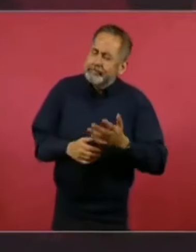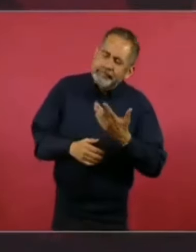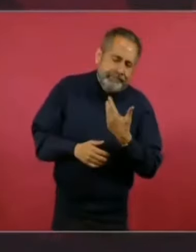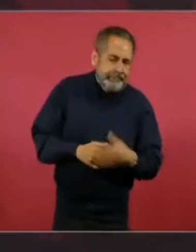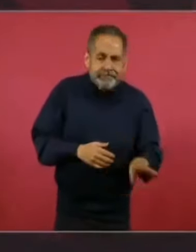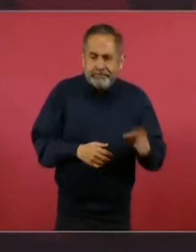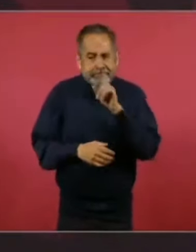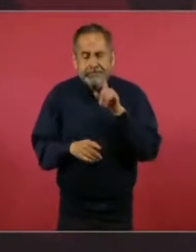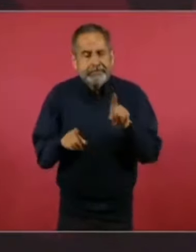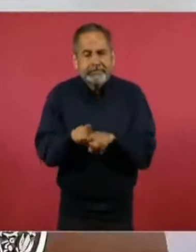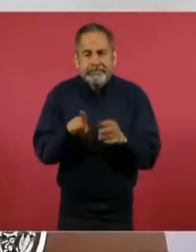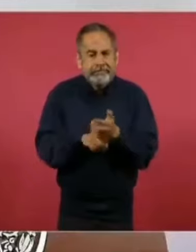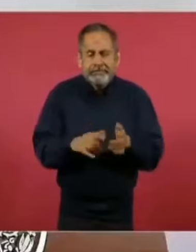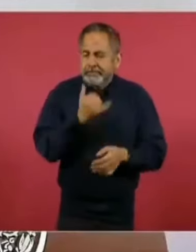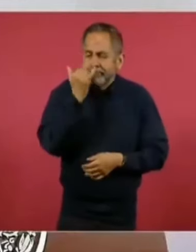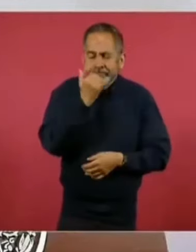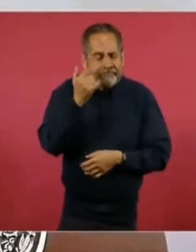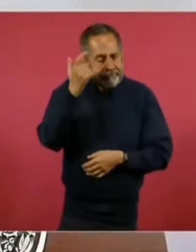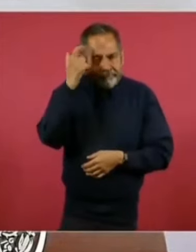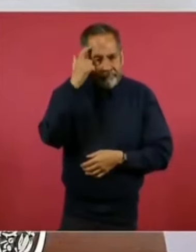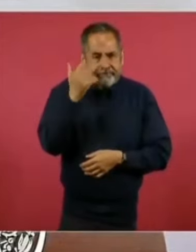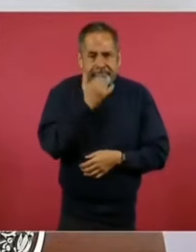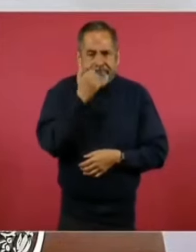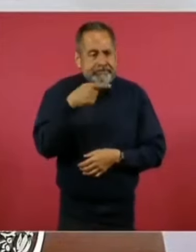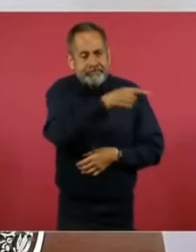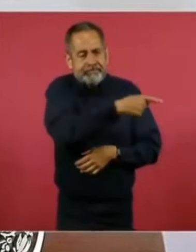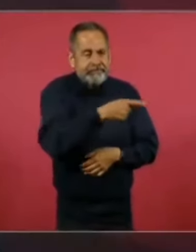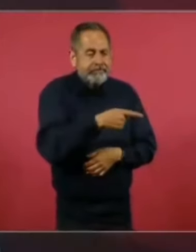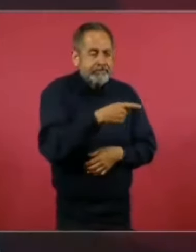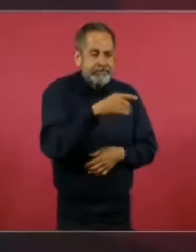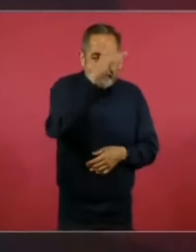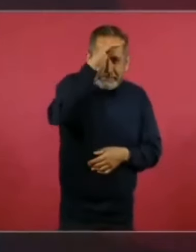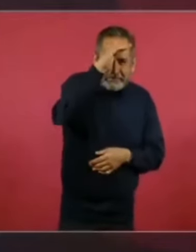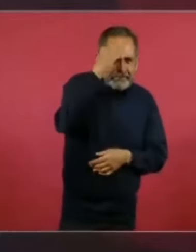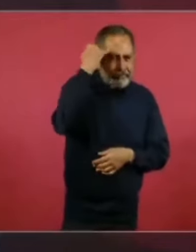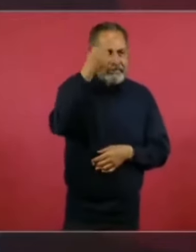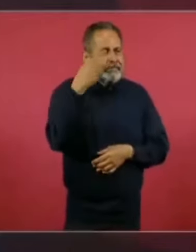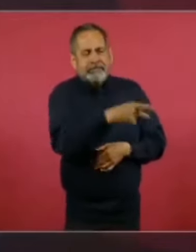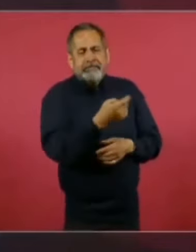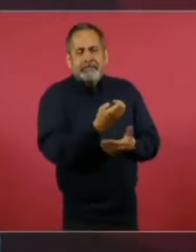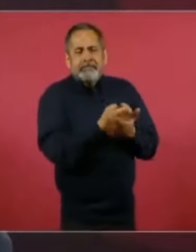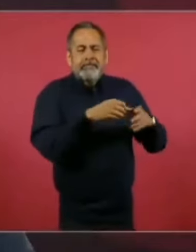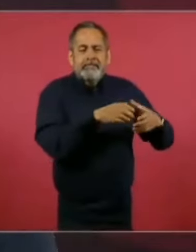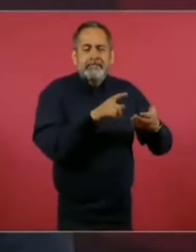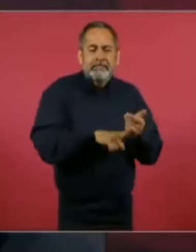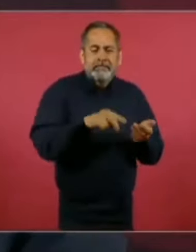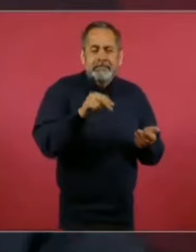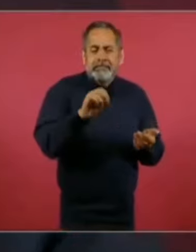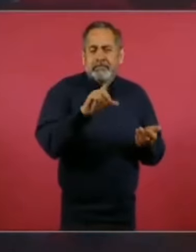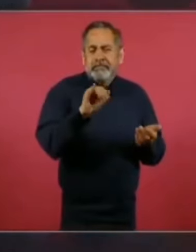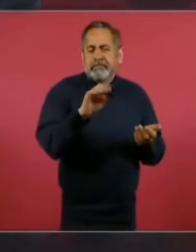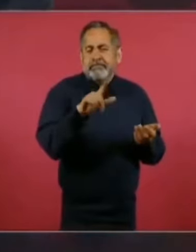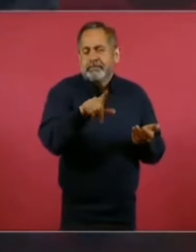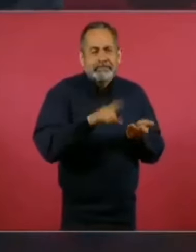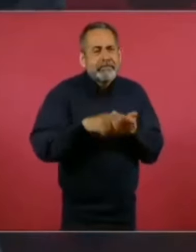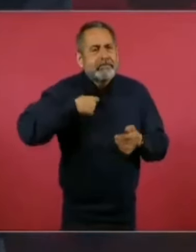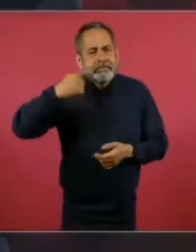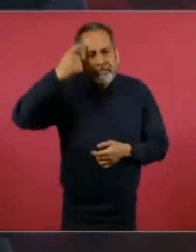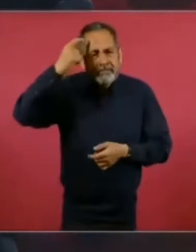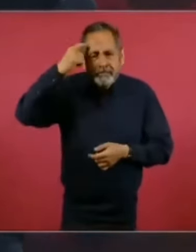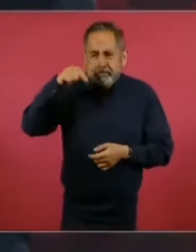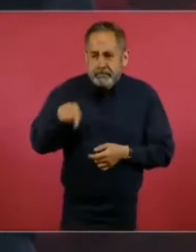También una concepción economicista muy elemental, sin tomar en cuenta